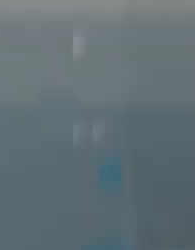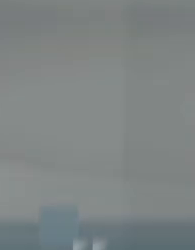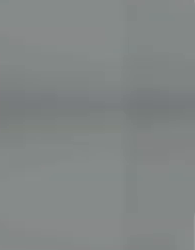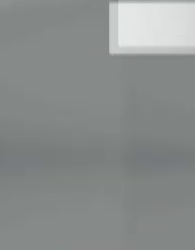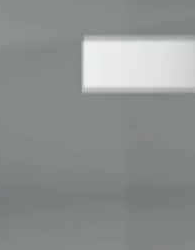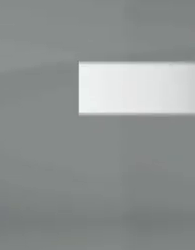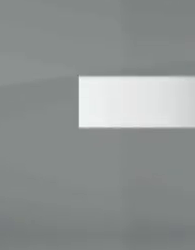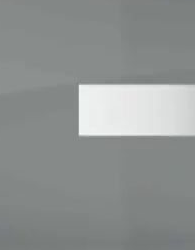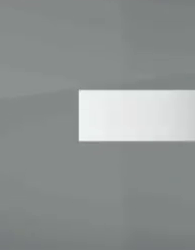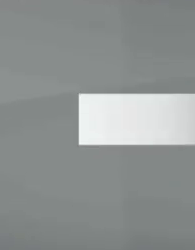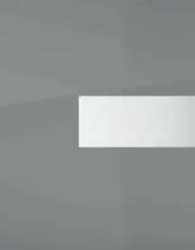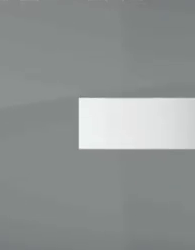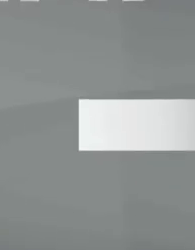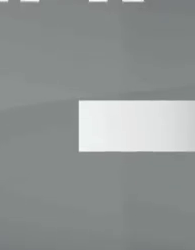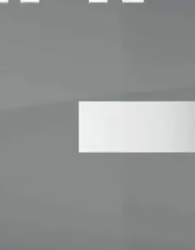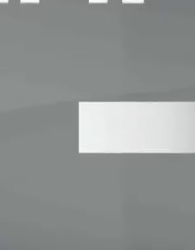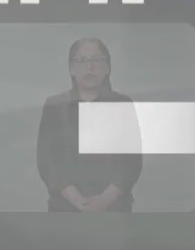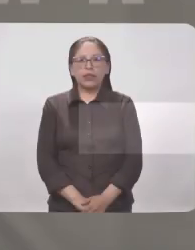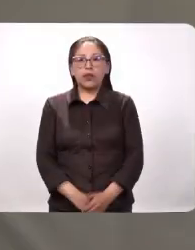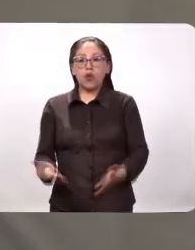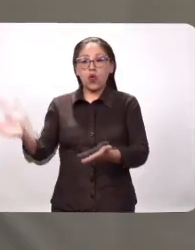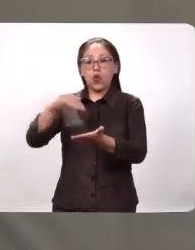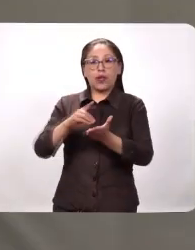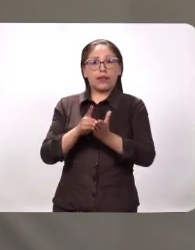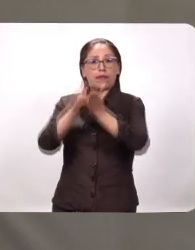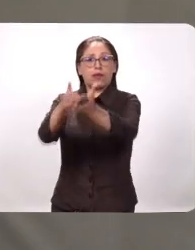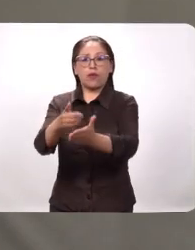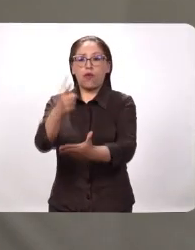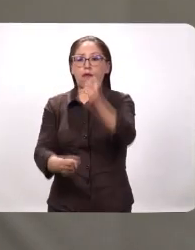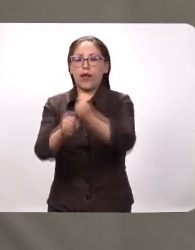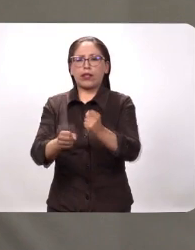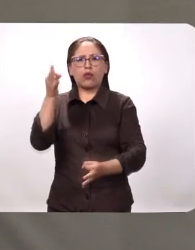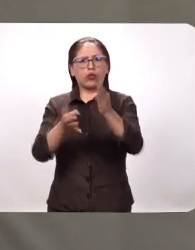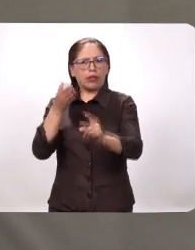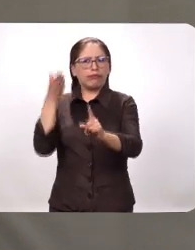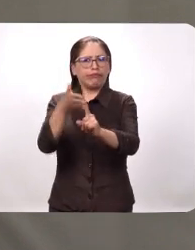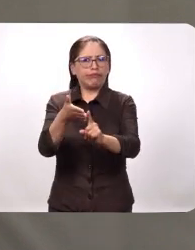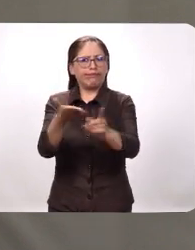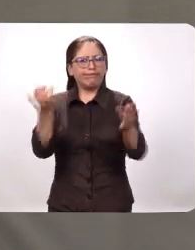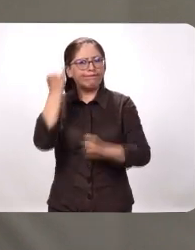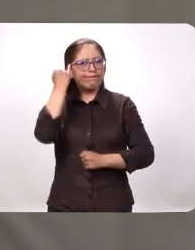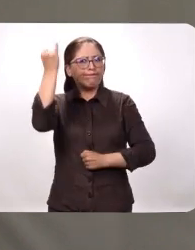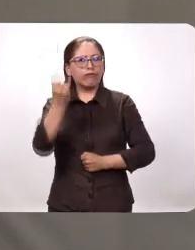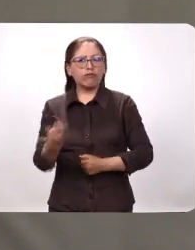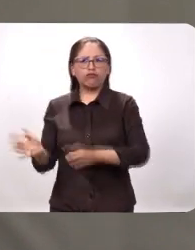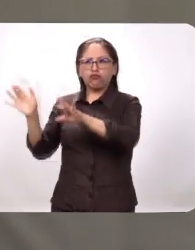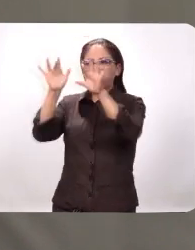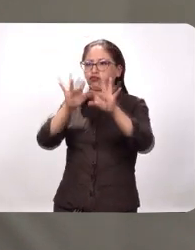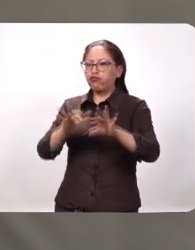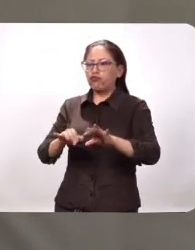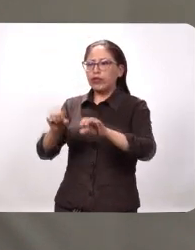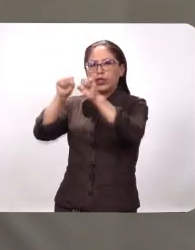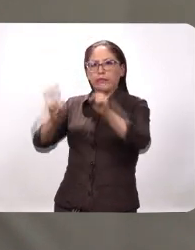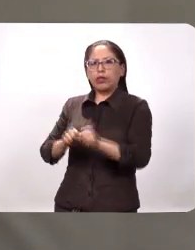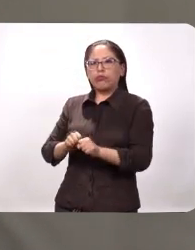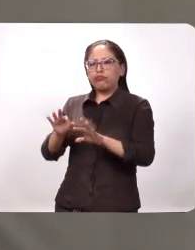Infórmate, decide y vota. Para devolver la confianza en nuestra justicia, implementaremos un sistema de